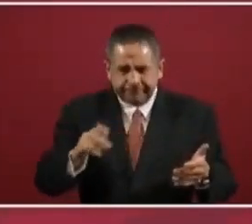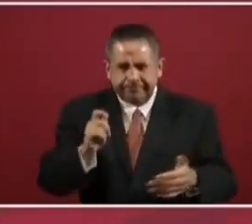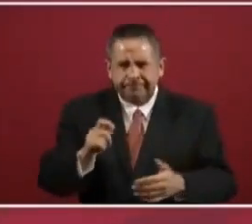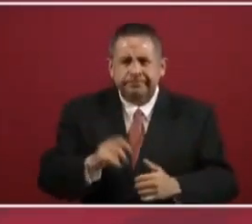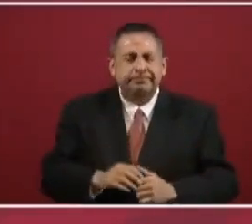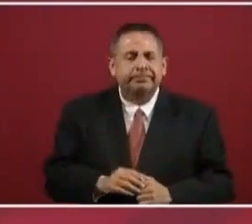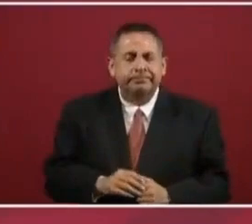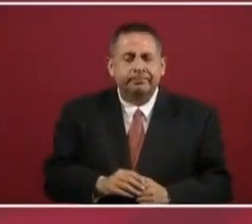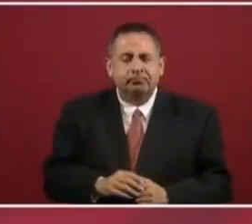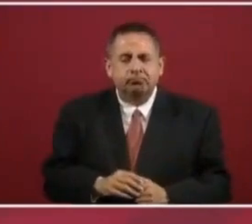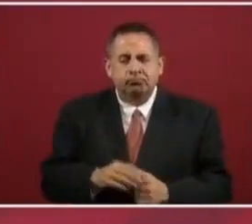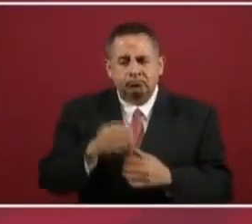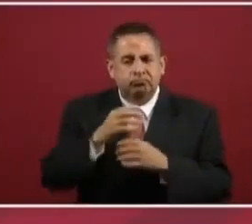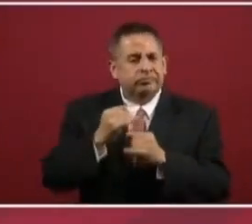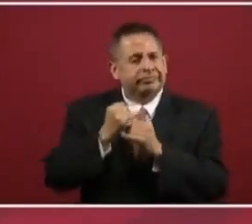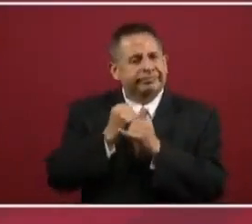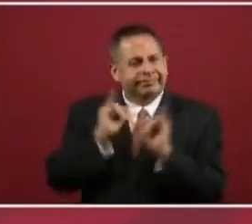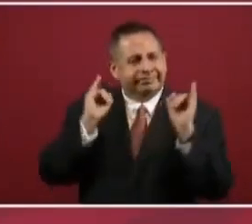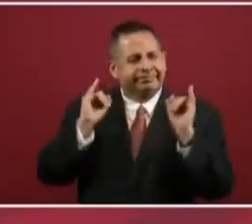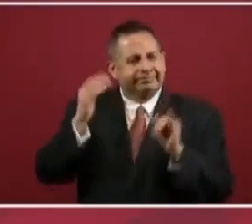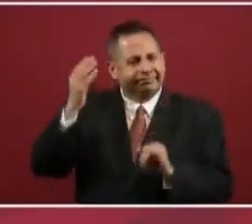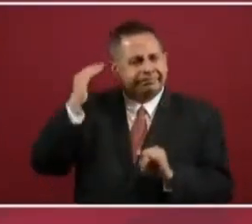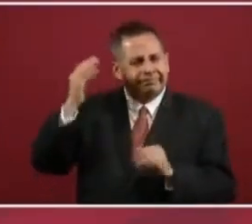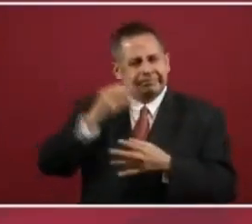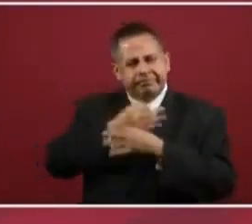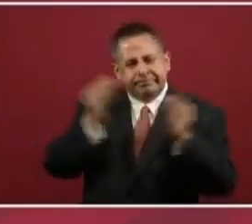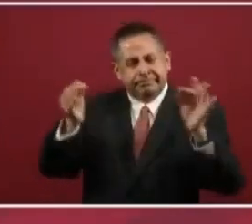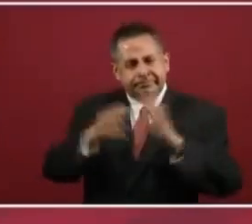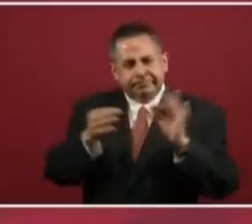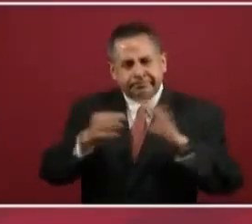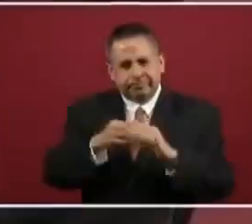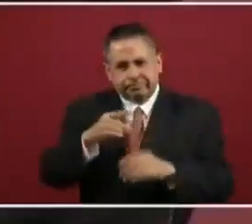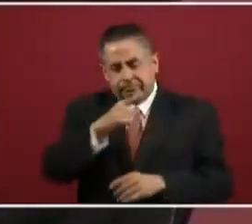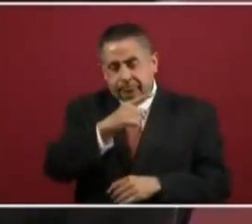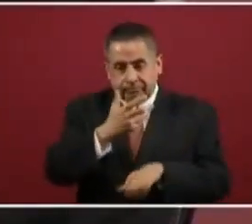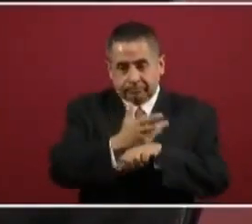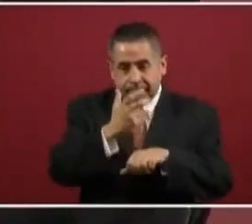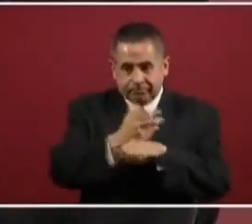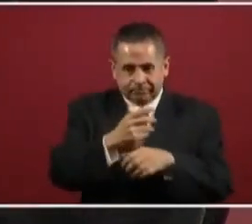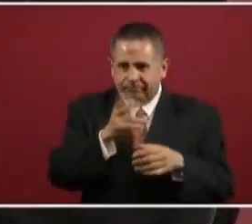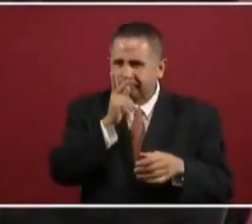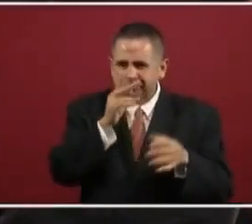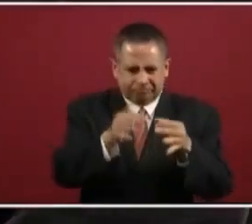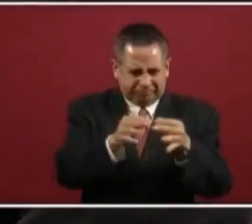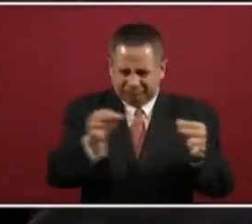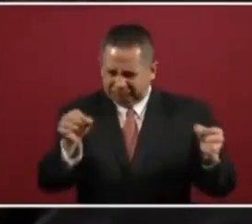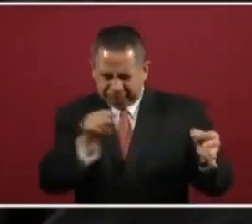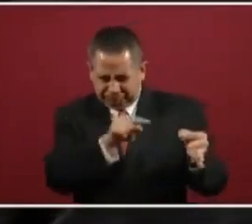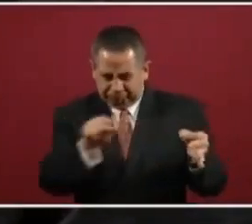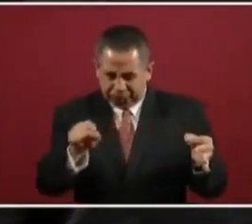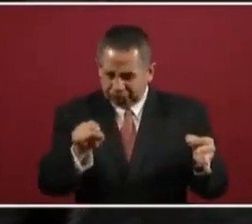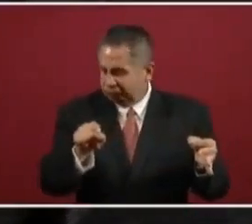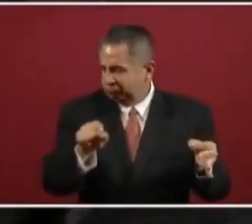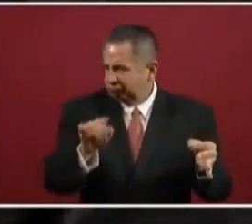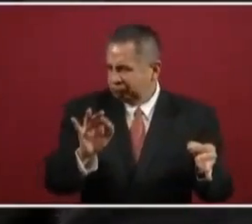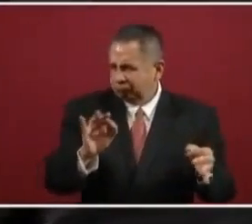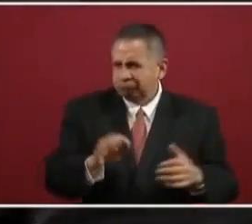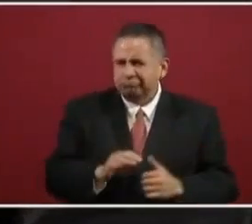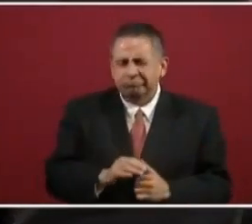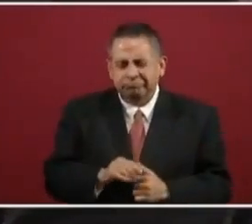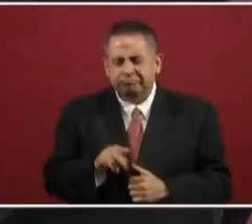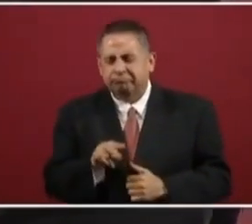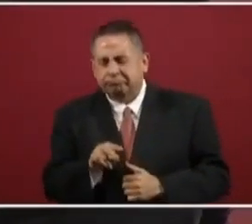la declaración de independencia de los Estados Unidos